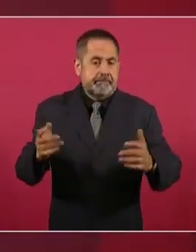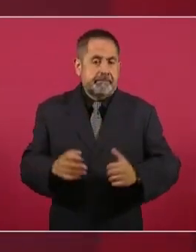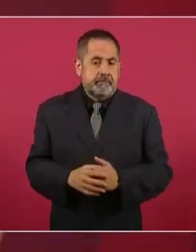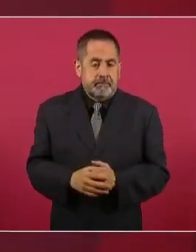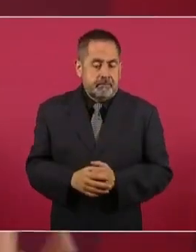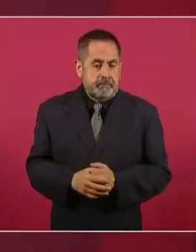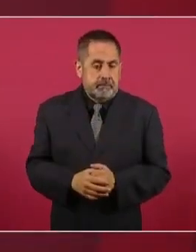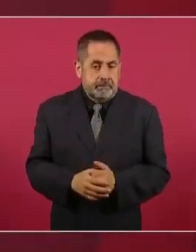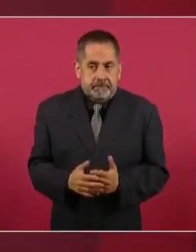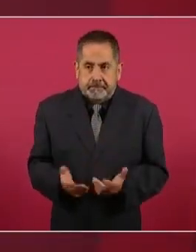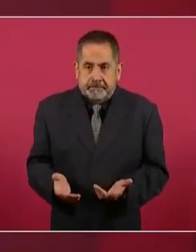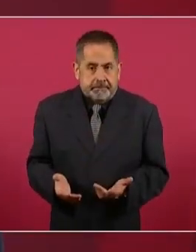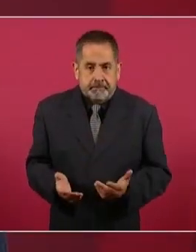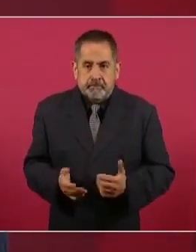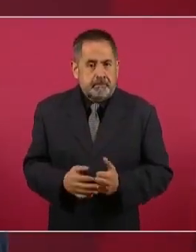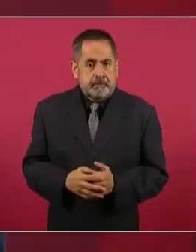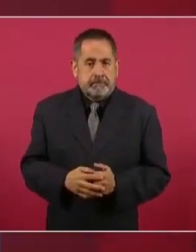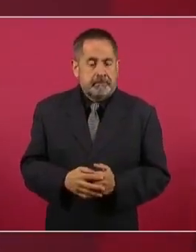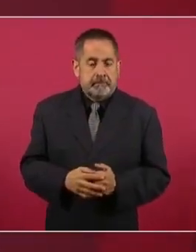¿Qué nos pueden decir